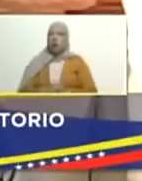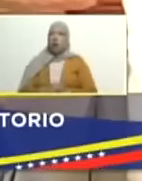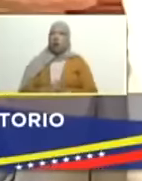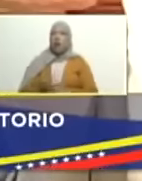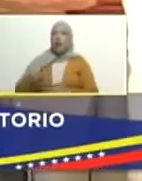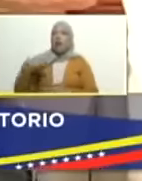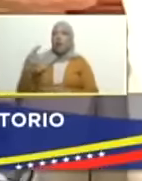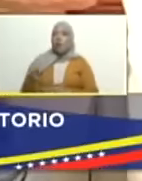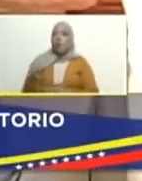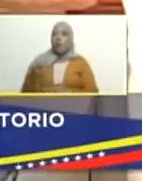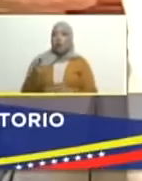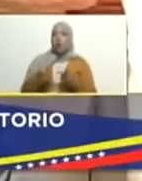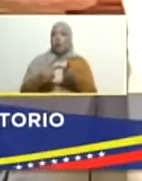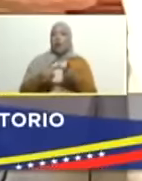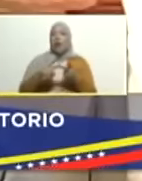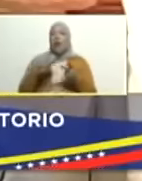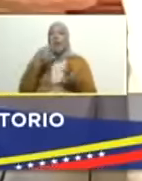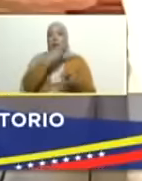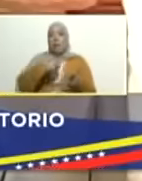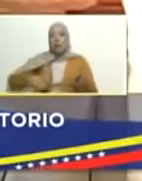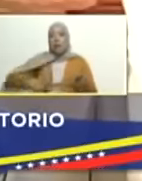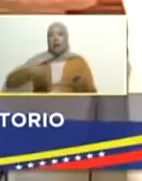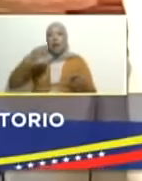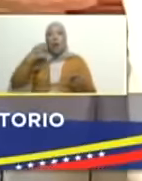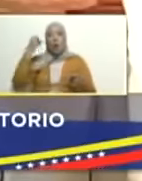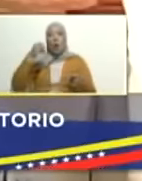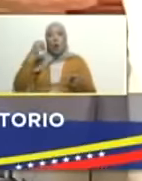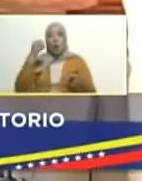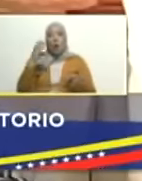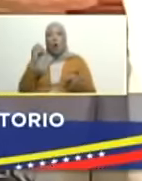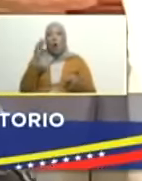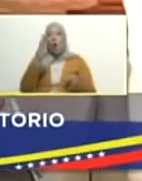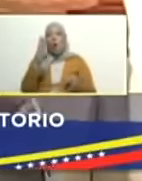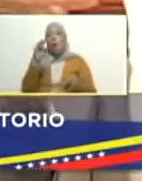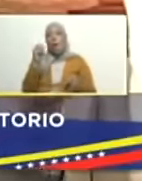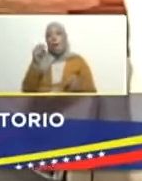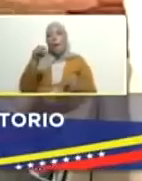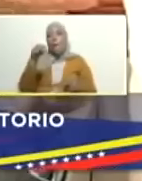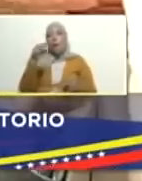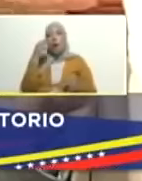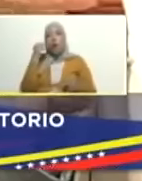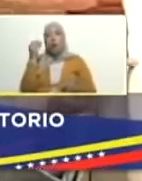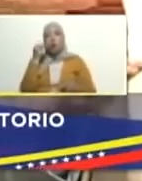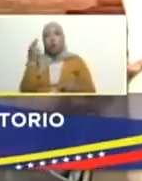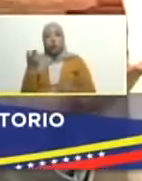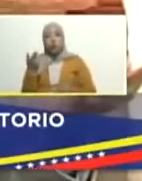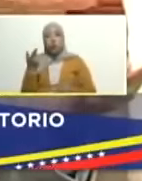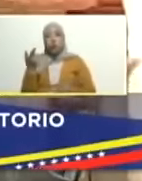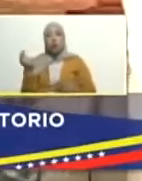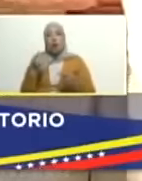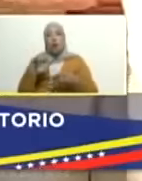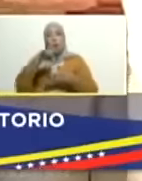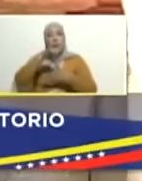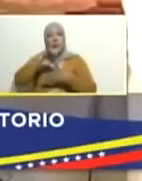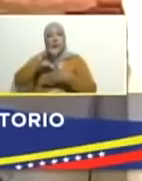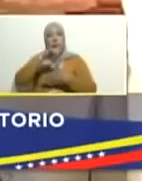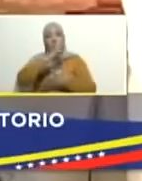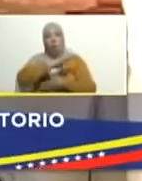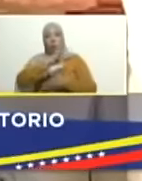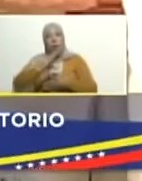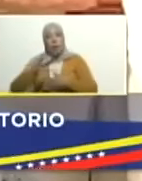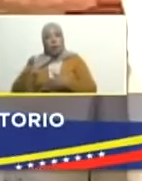Después de Bush vino Obama, con toda la esperanza que significó Obama para América Latina, el Caribe y para el